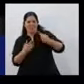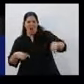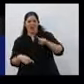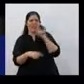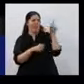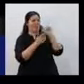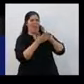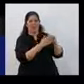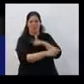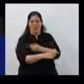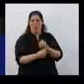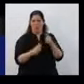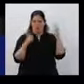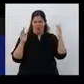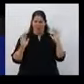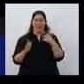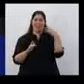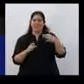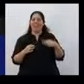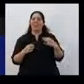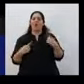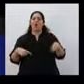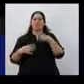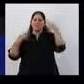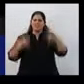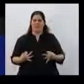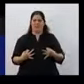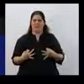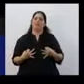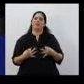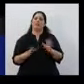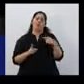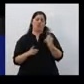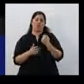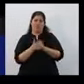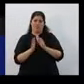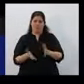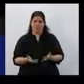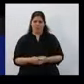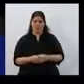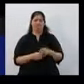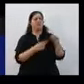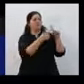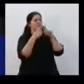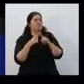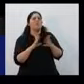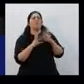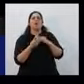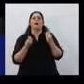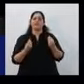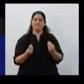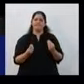potencias en verdad lo que tenemos que hacer es hacer las cosas con seriedad que es lo que intentamos relacionarnos de tal modo